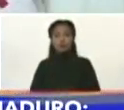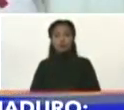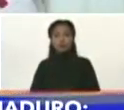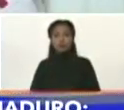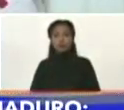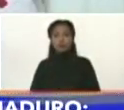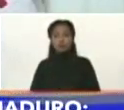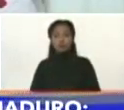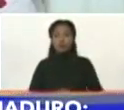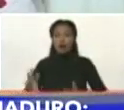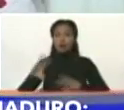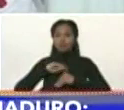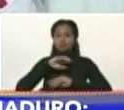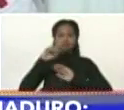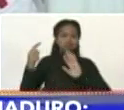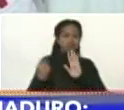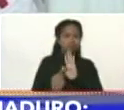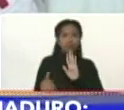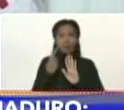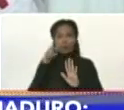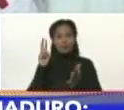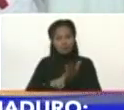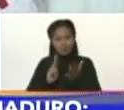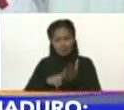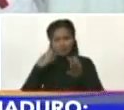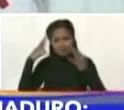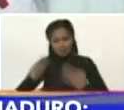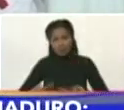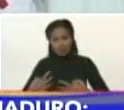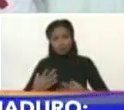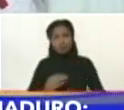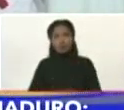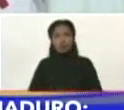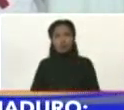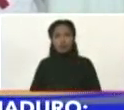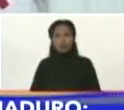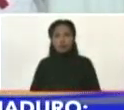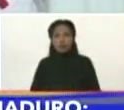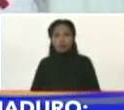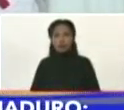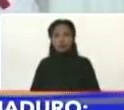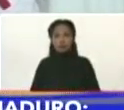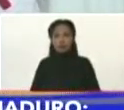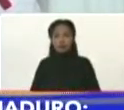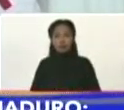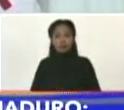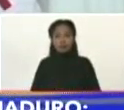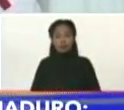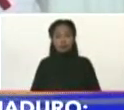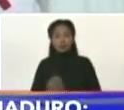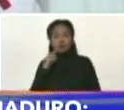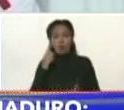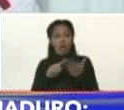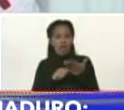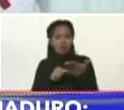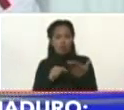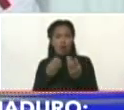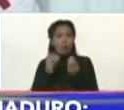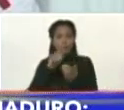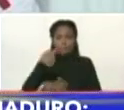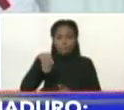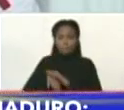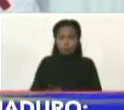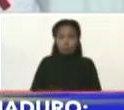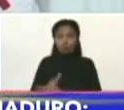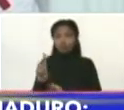las adoptamos plenamente, pero de verdad, verdad. No va a ser letra muerta esto. Tiene que